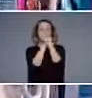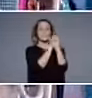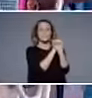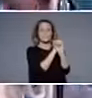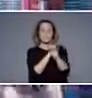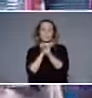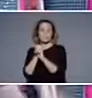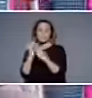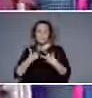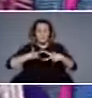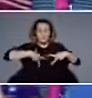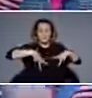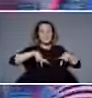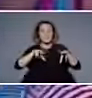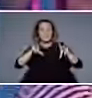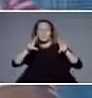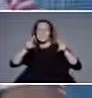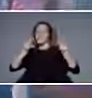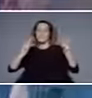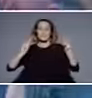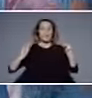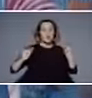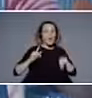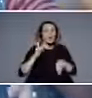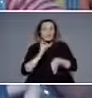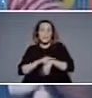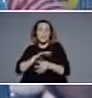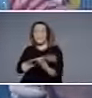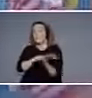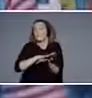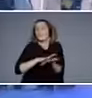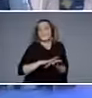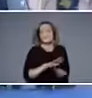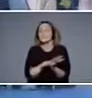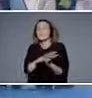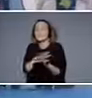Ya se acabó, mi tiempo ya se acabó.